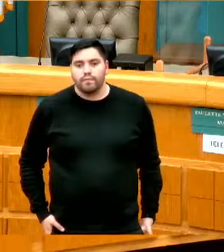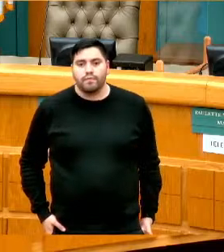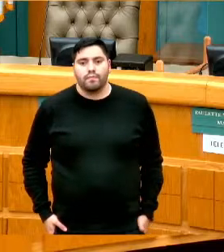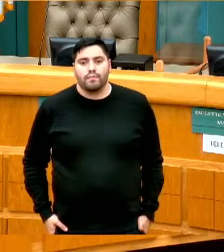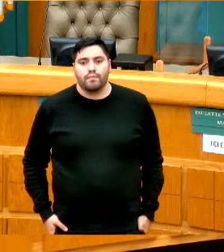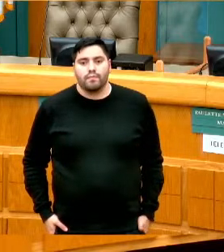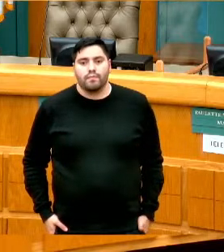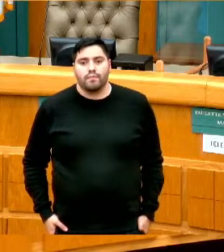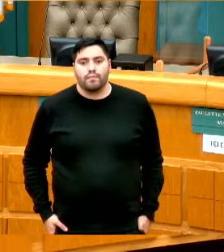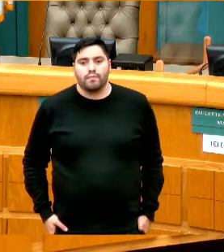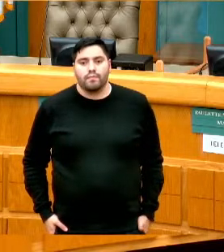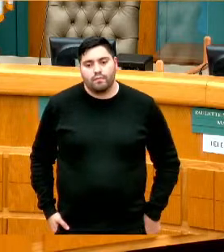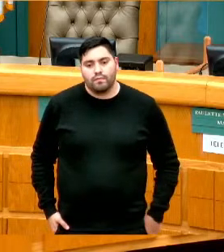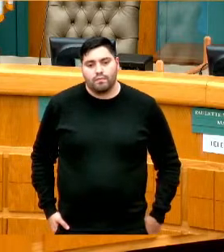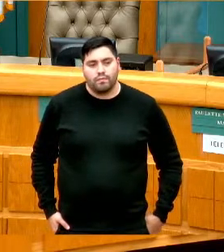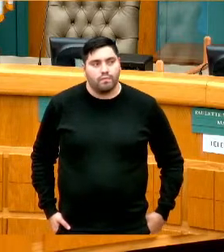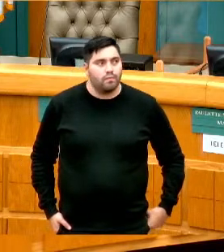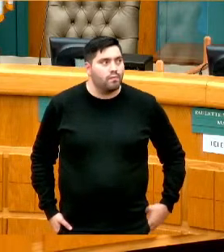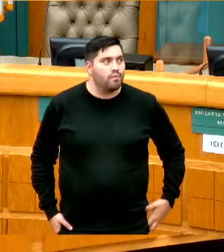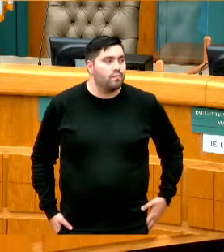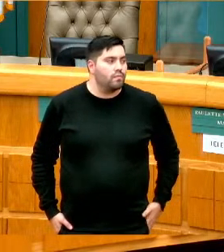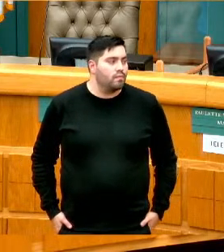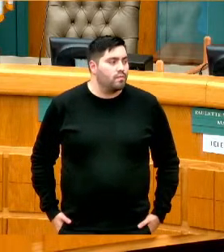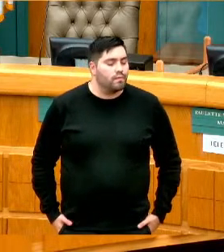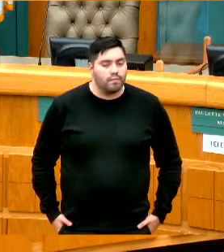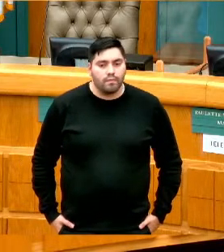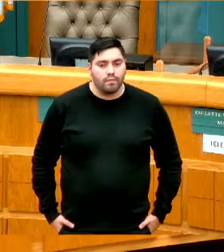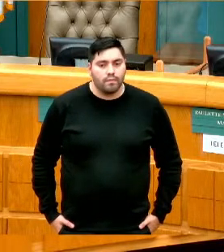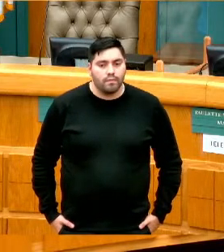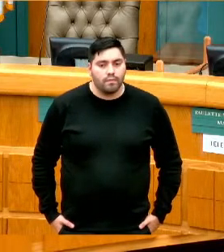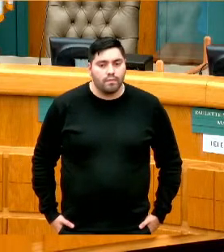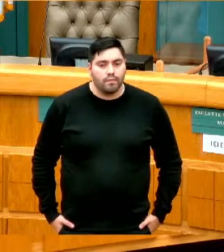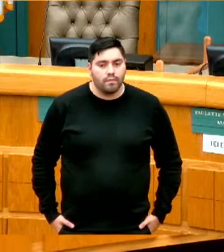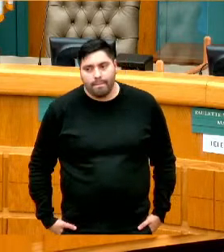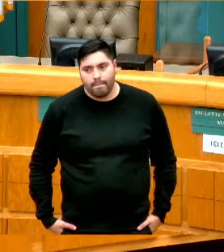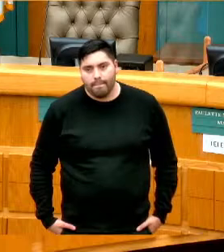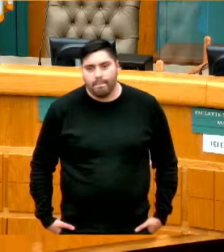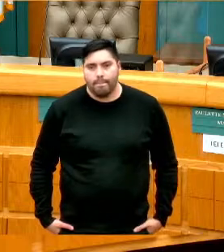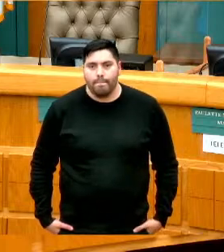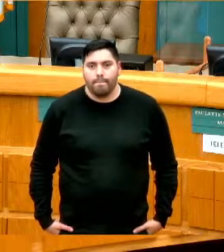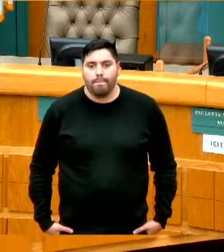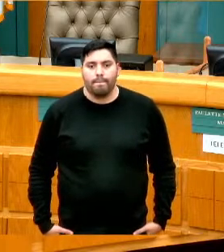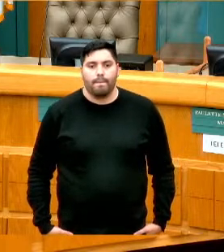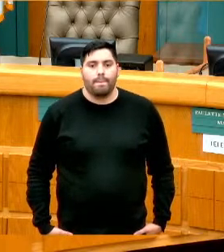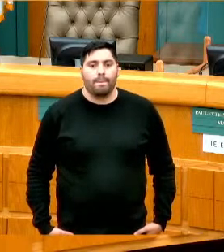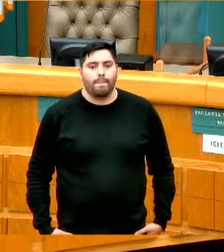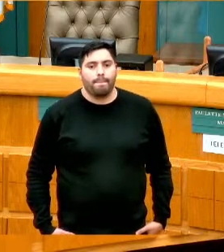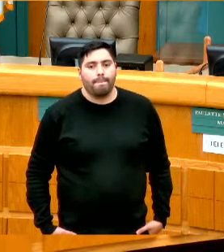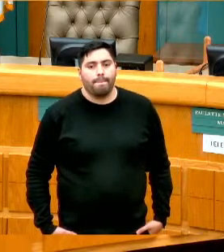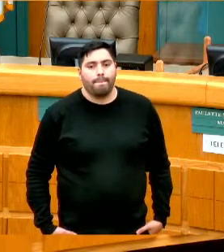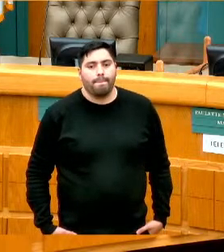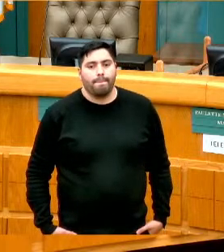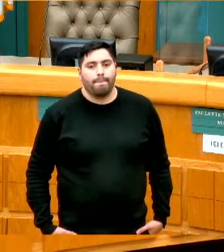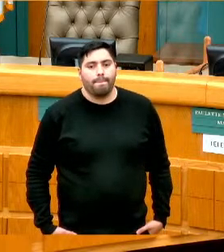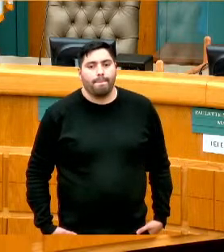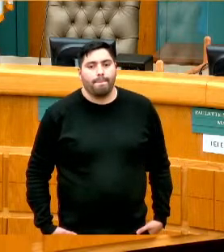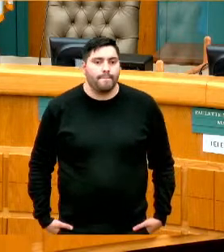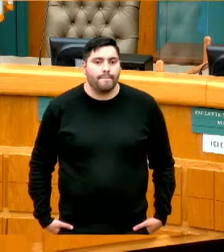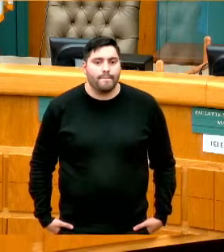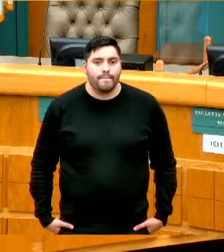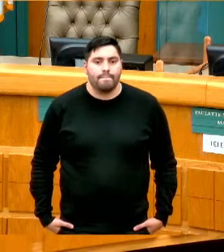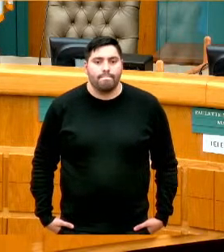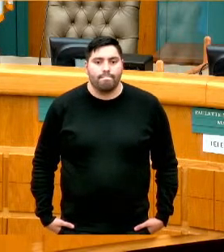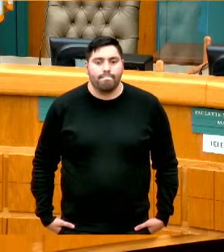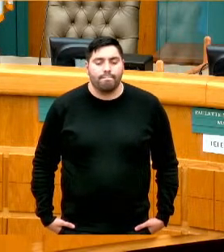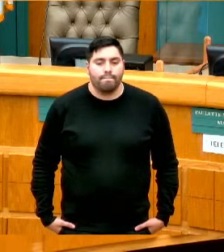activos. El día de hoy se reporta un fallecimiento. A la fecha, los fallecimientos totalizan 749 personas. Queremos agradecer a todas las personas que